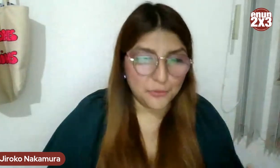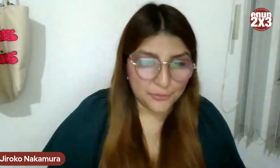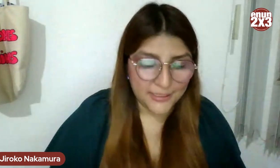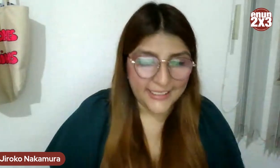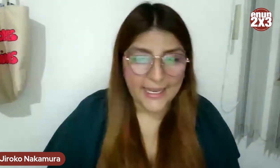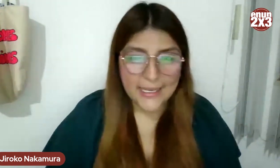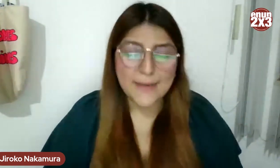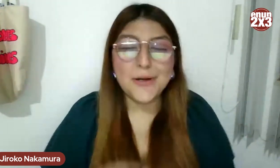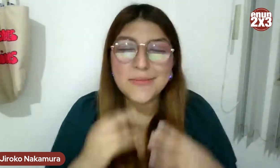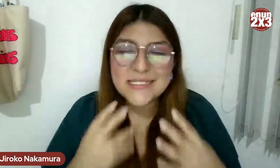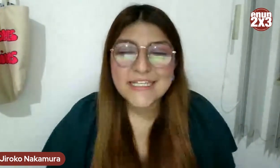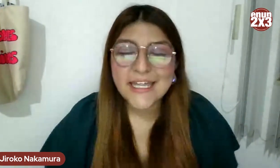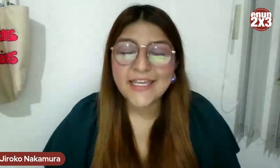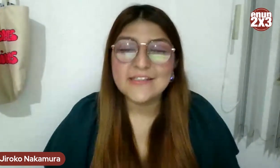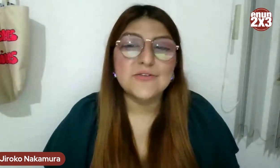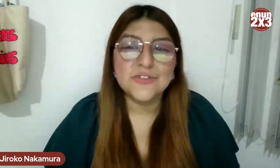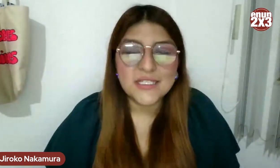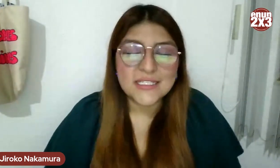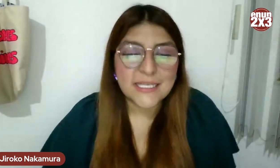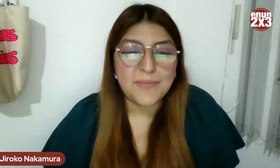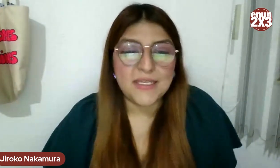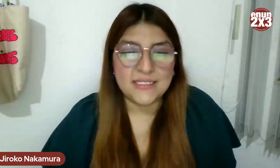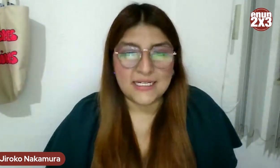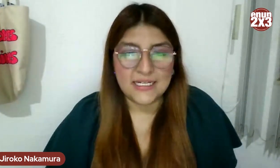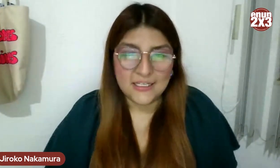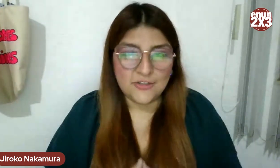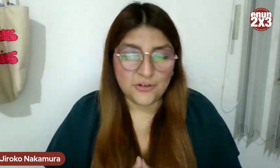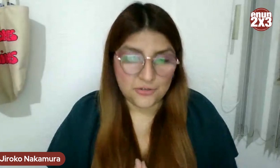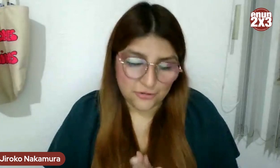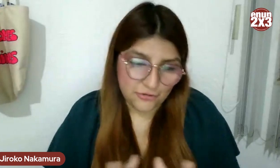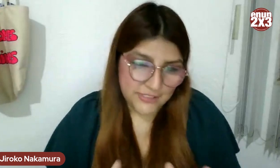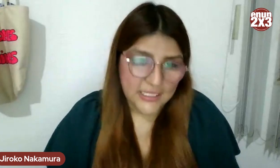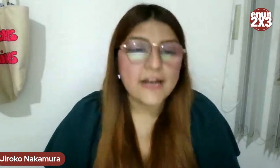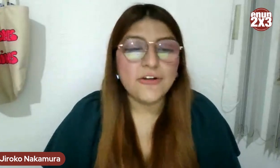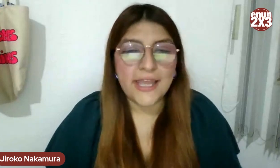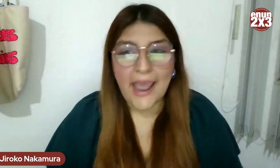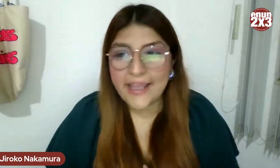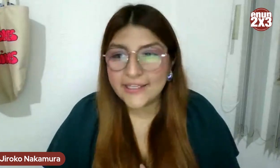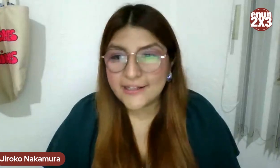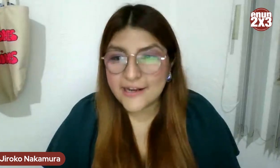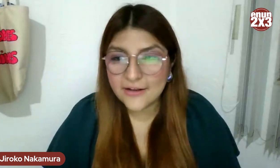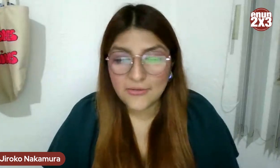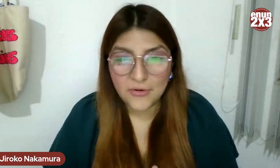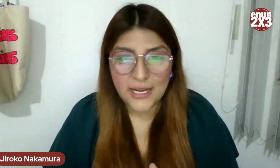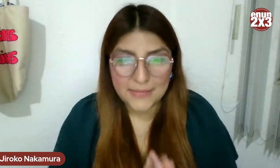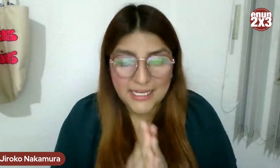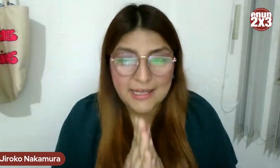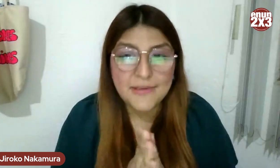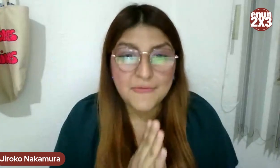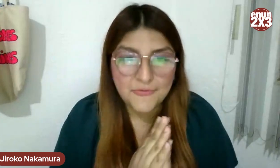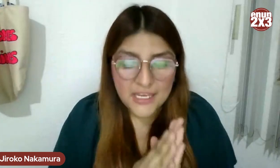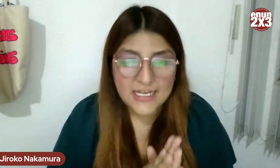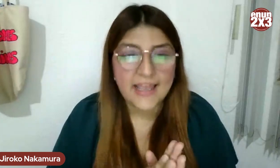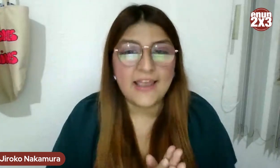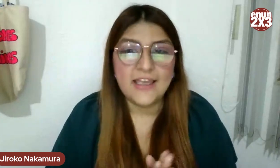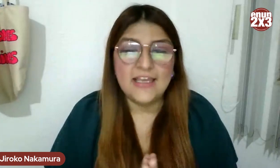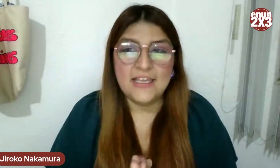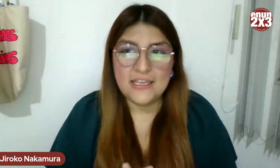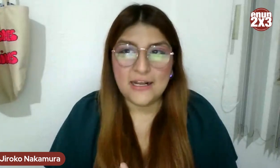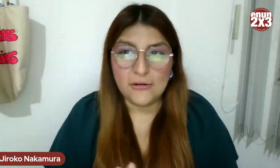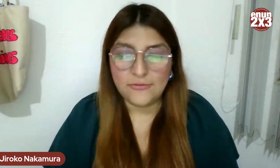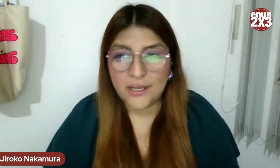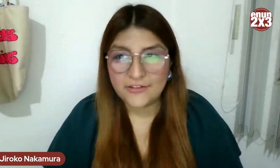la república. Pero más allá de eso, ¿ustedes qué piensan? Yo considero que hay que tener como la mirada bien